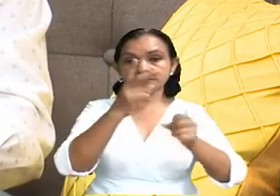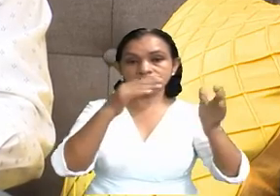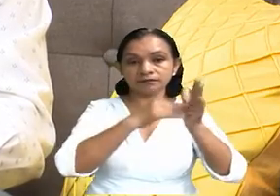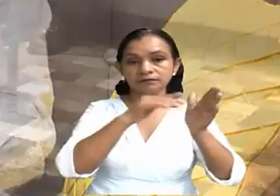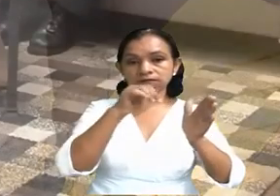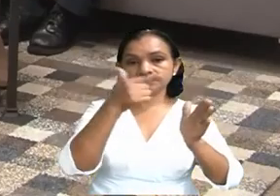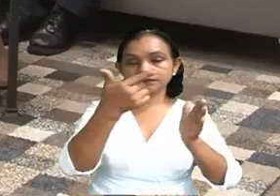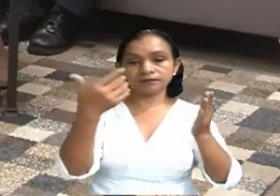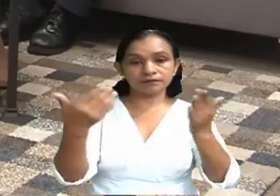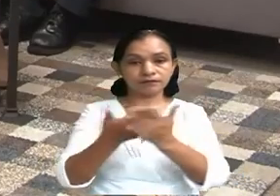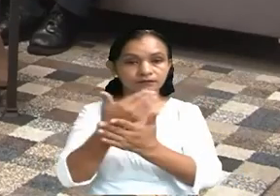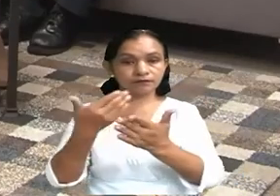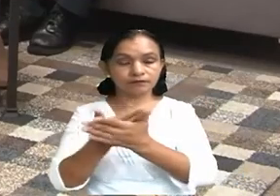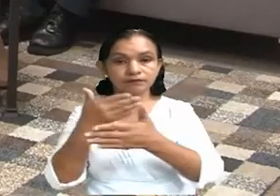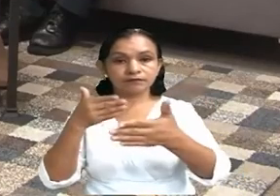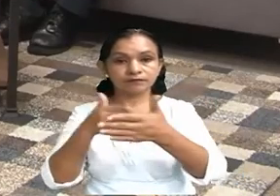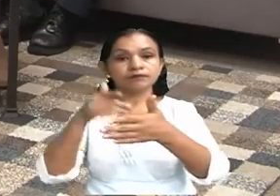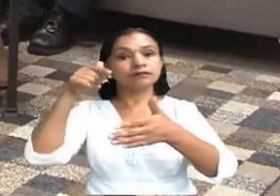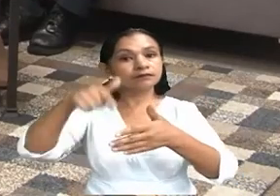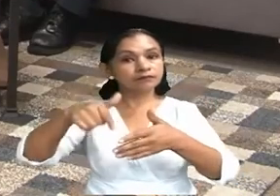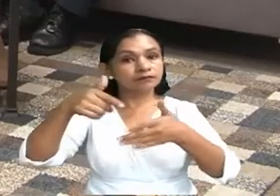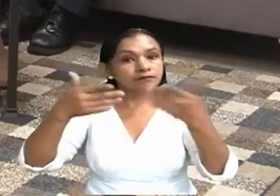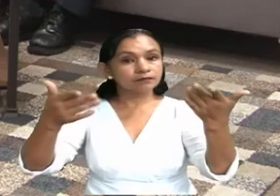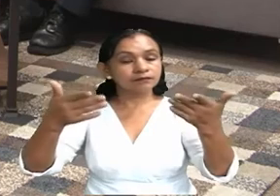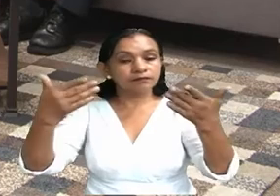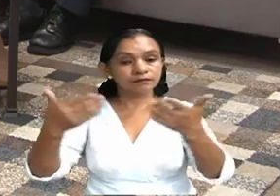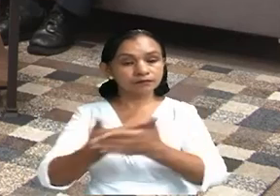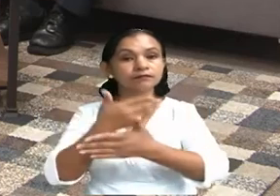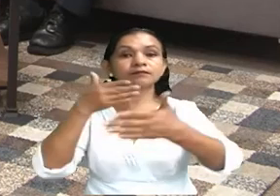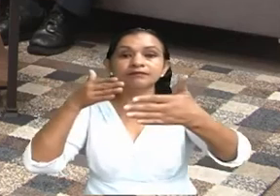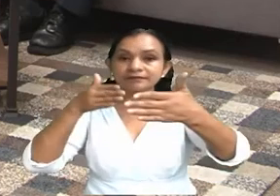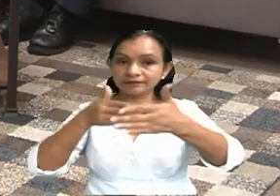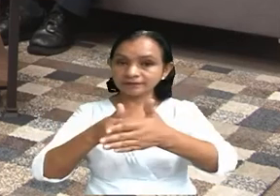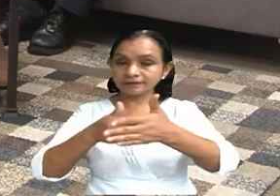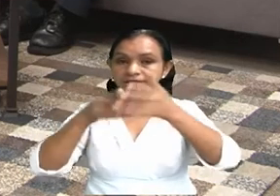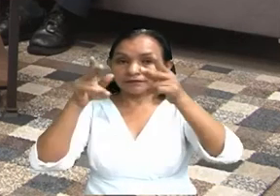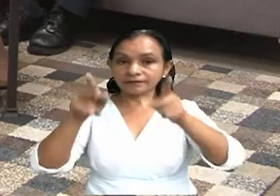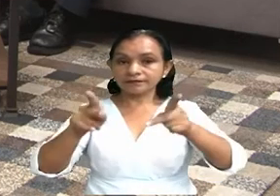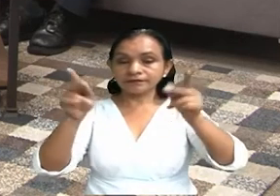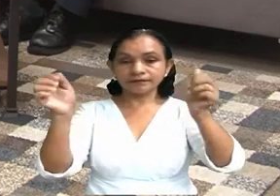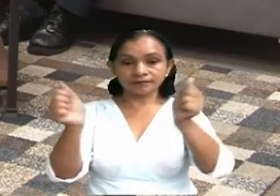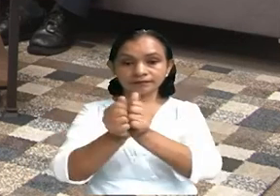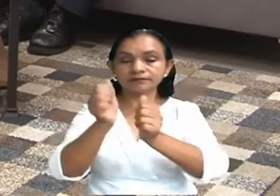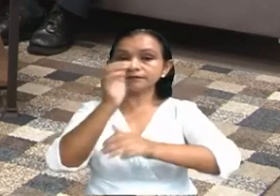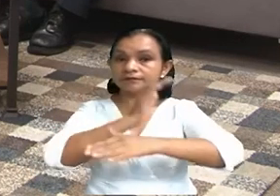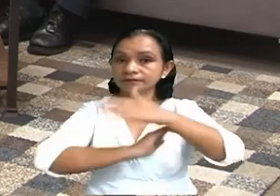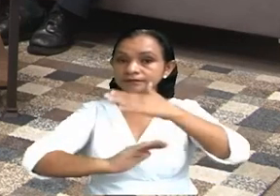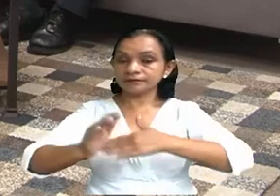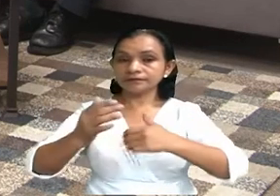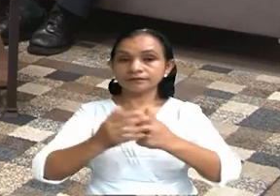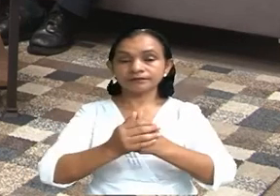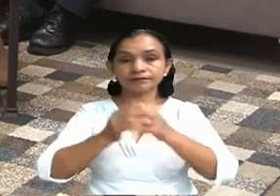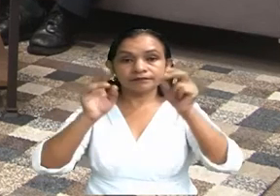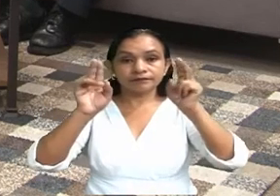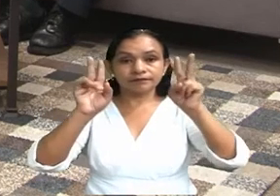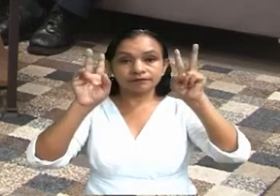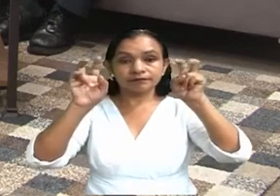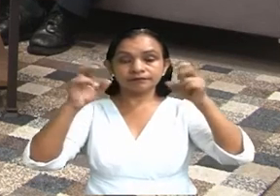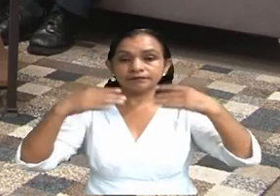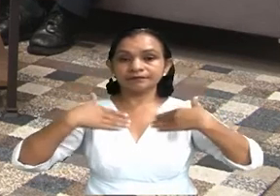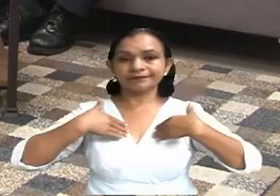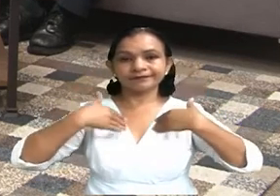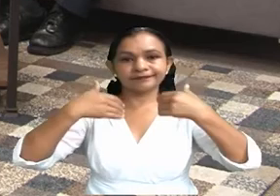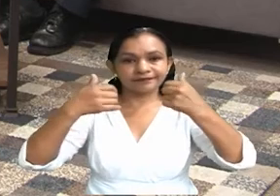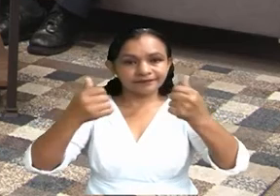de la revolución, y con ello, pues, una nueva etapa, ¿no?, para las personas con discapacidad dentro del ámbito de la salud, que es uno de